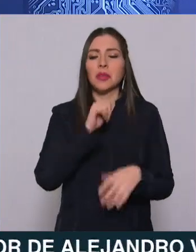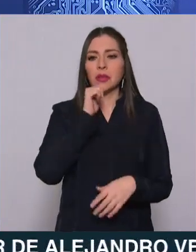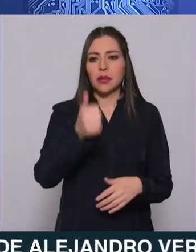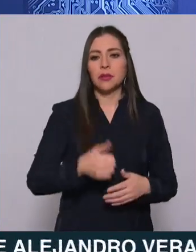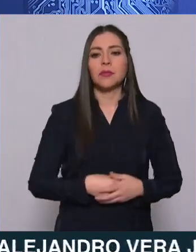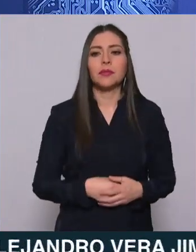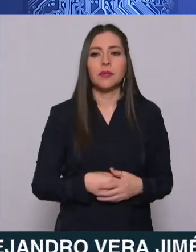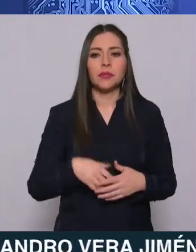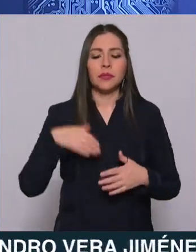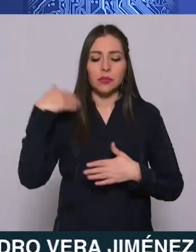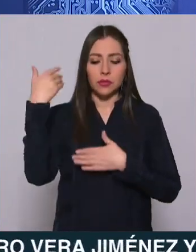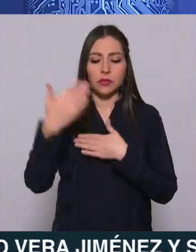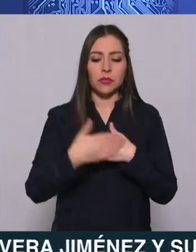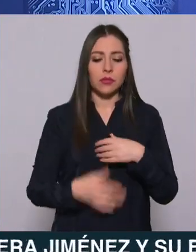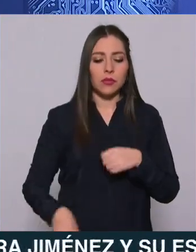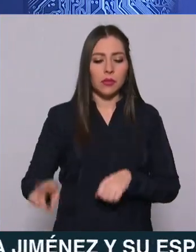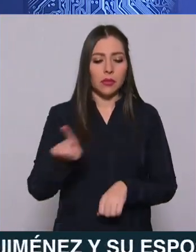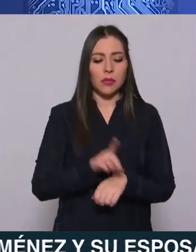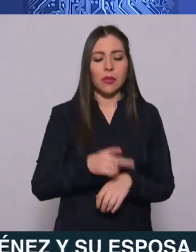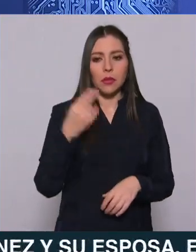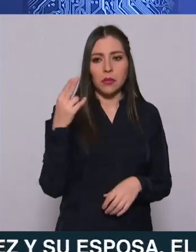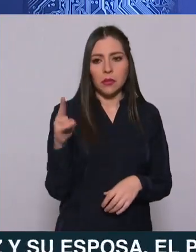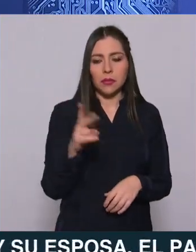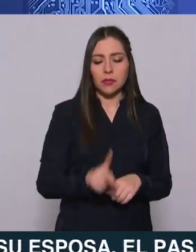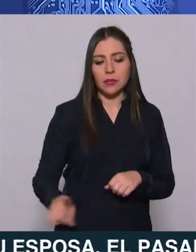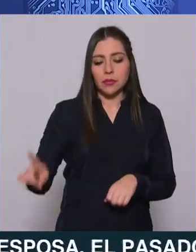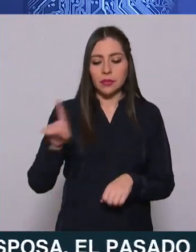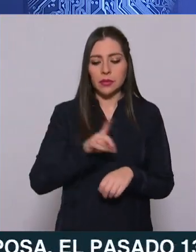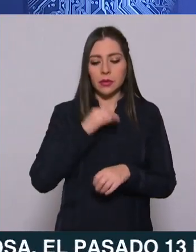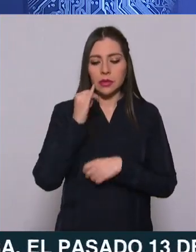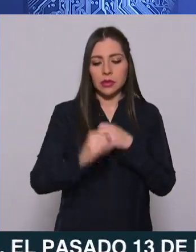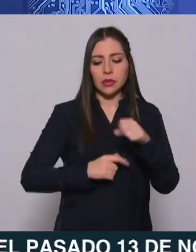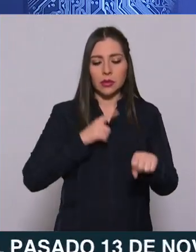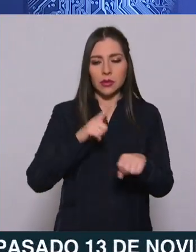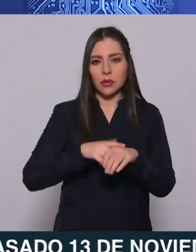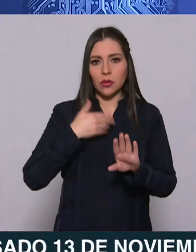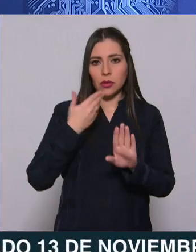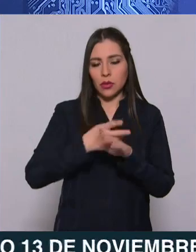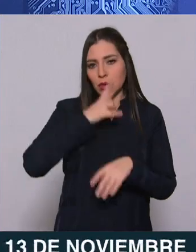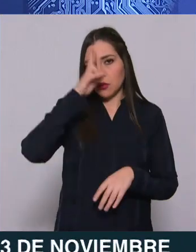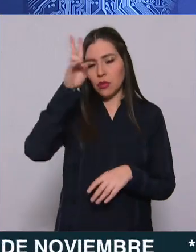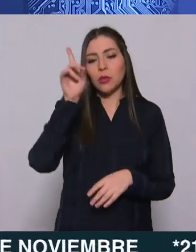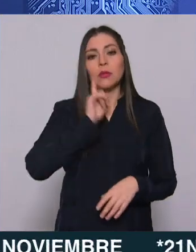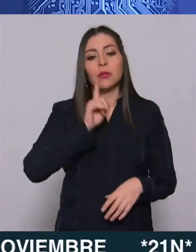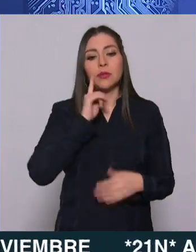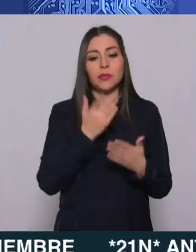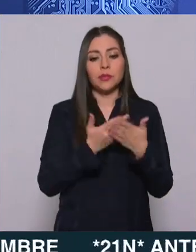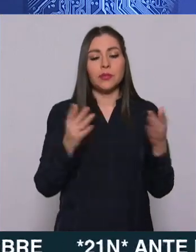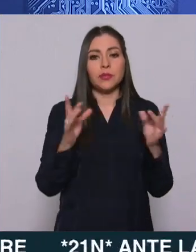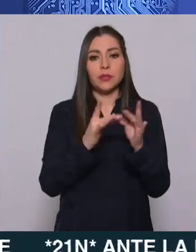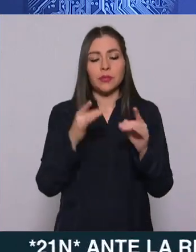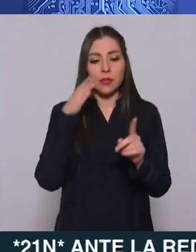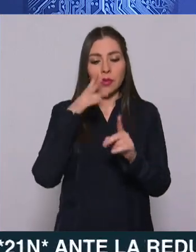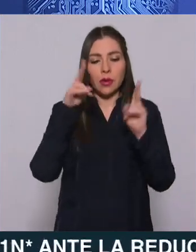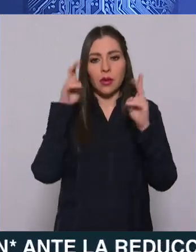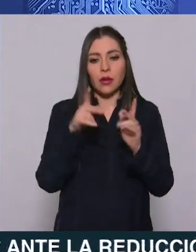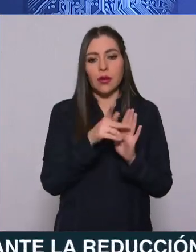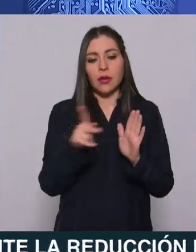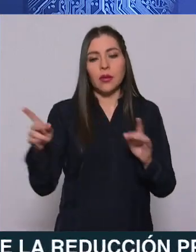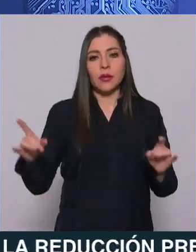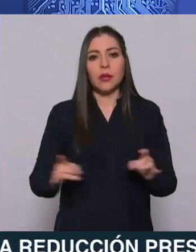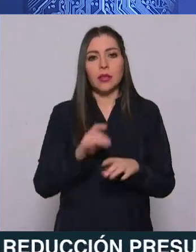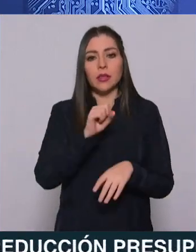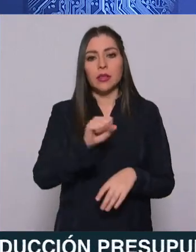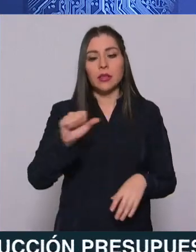El próximo 25 de noviembre se conmemora el Día Internacional contra la Violencia de Género y para hablarnos sobre este tema que ha afectado a más del 66%